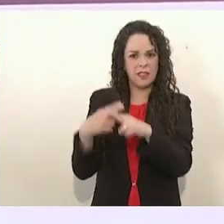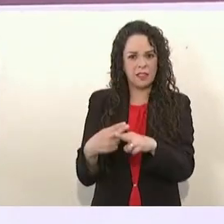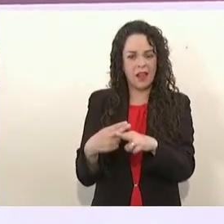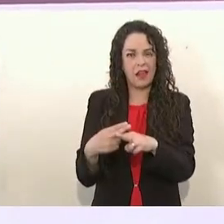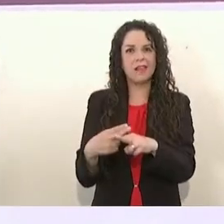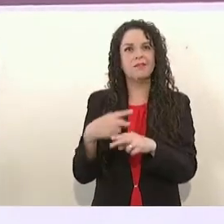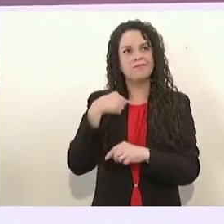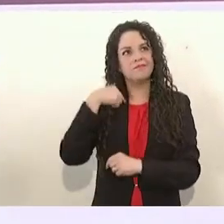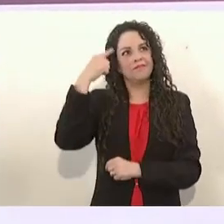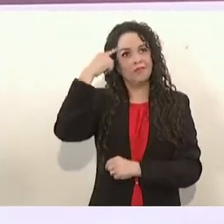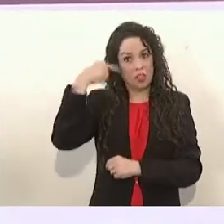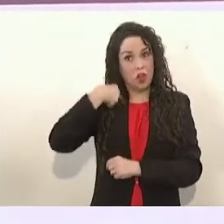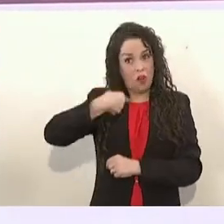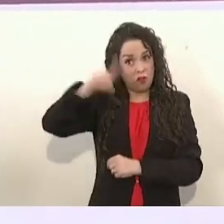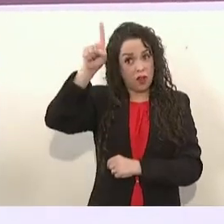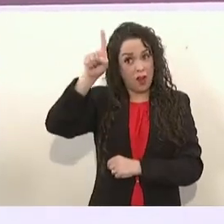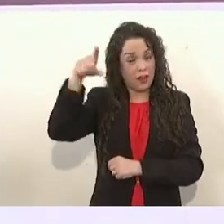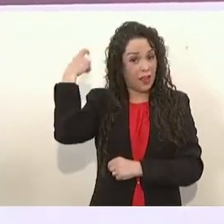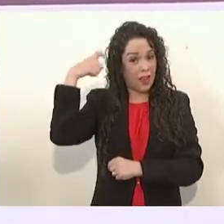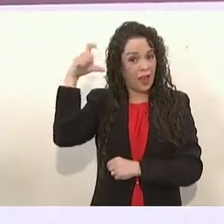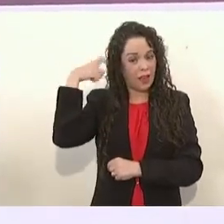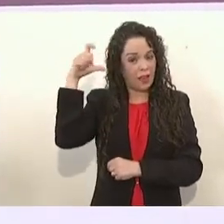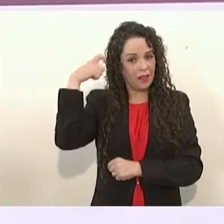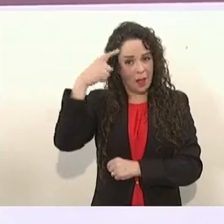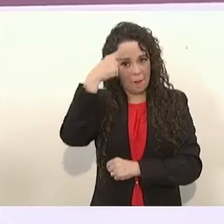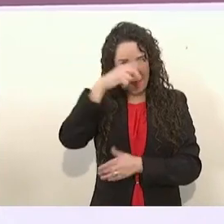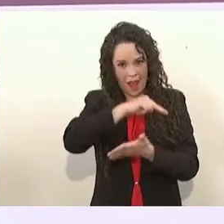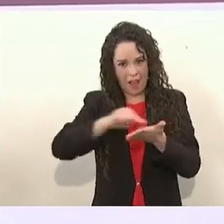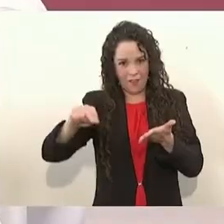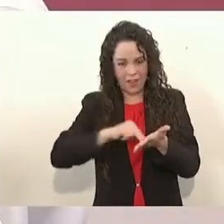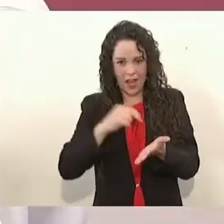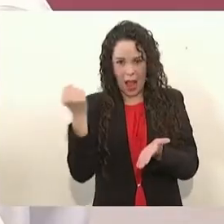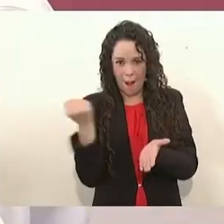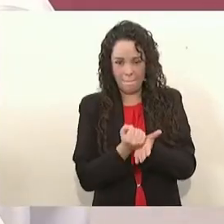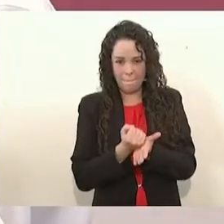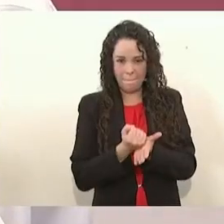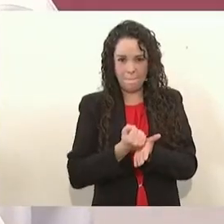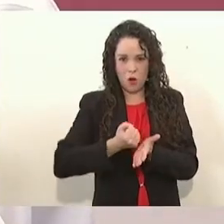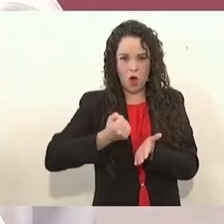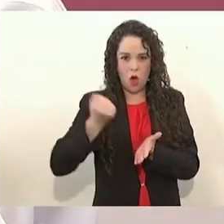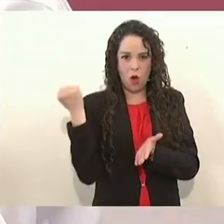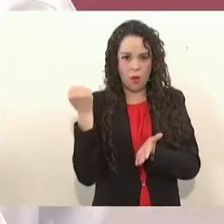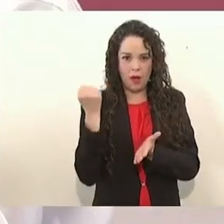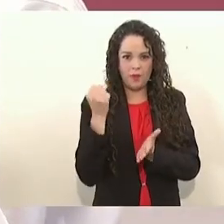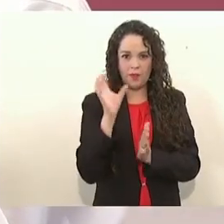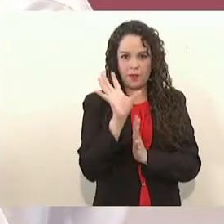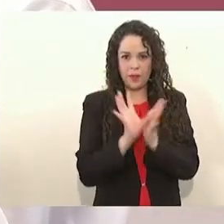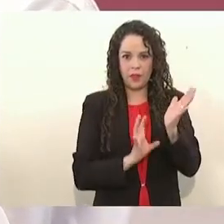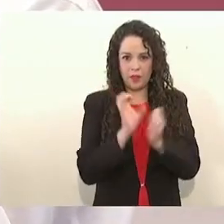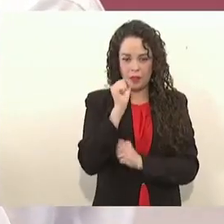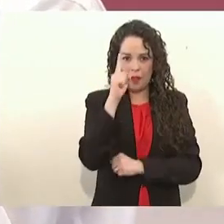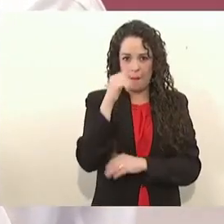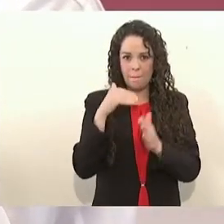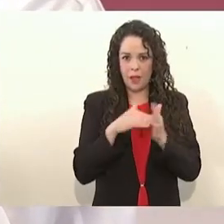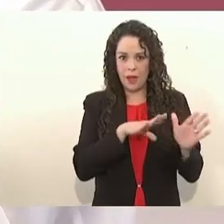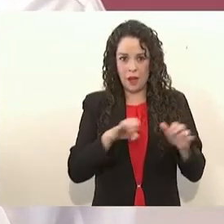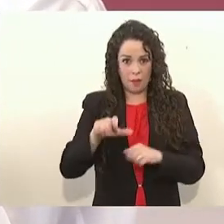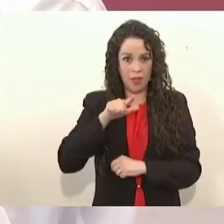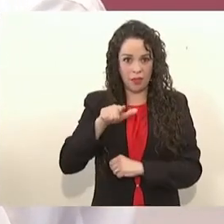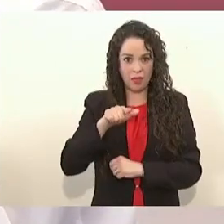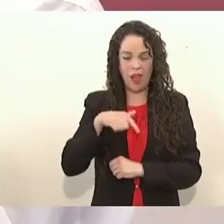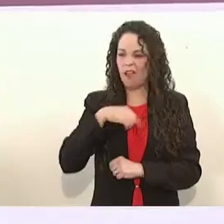a Querétaro, donde se firmó y se aprobó la Constitución de